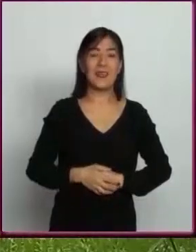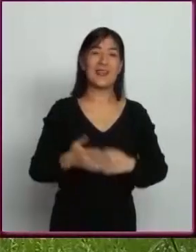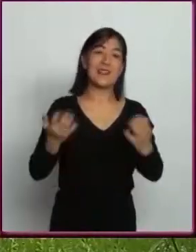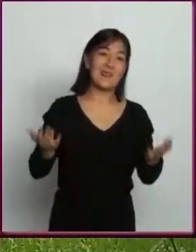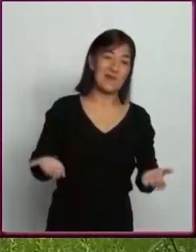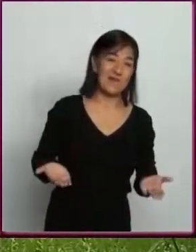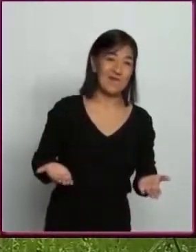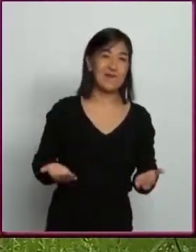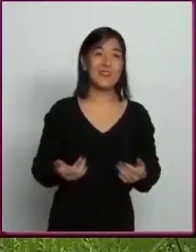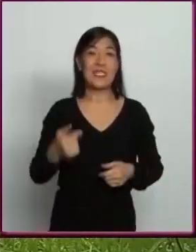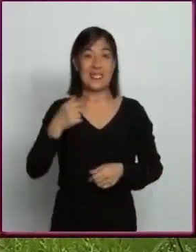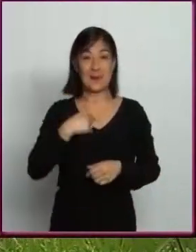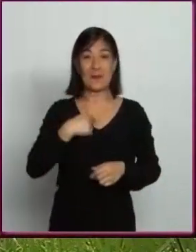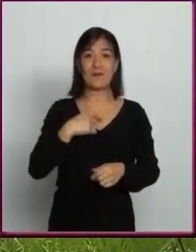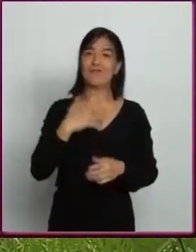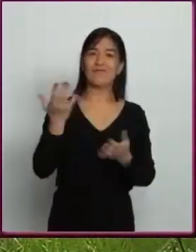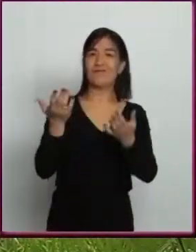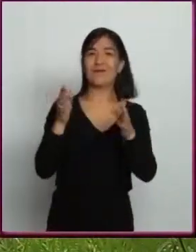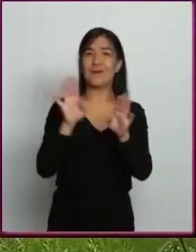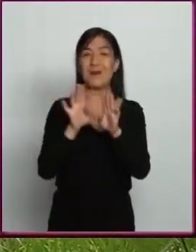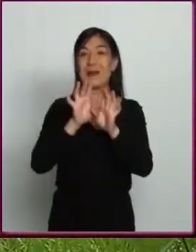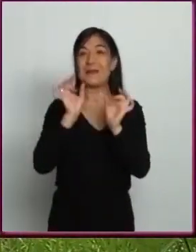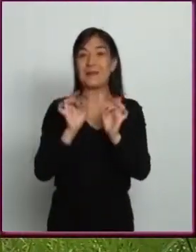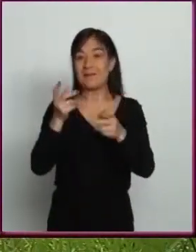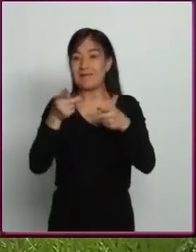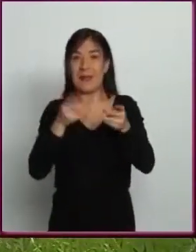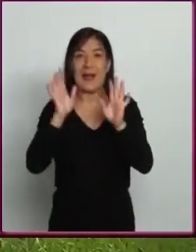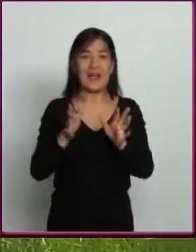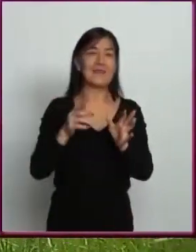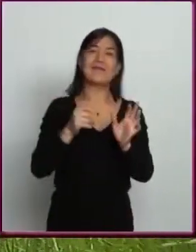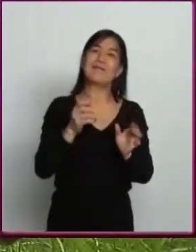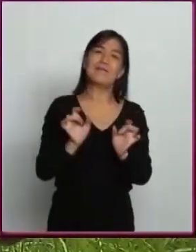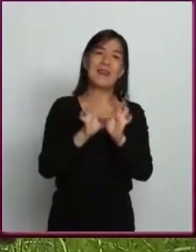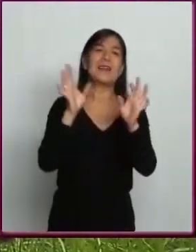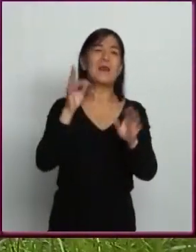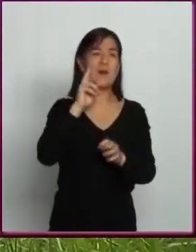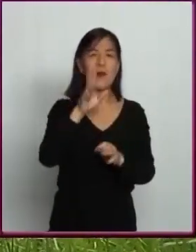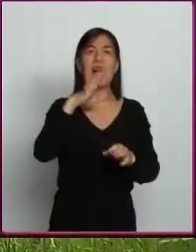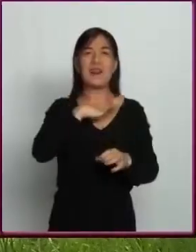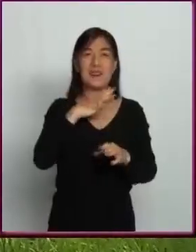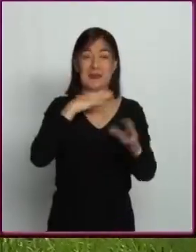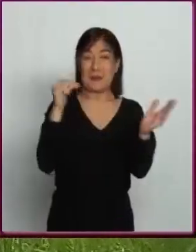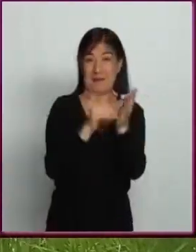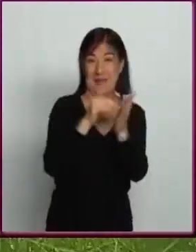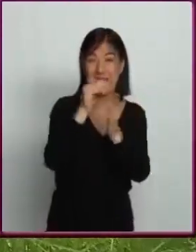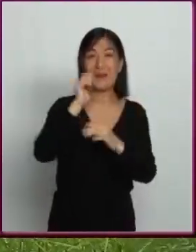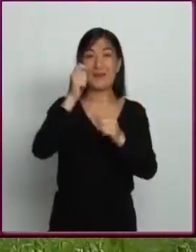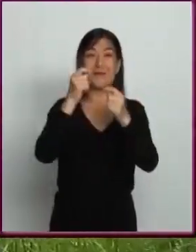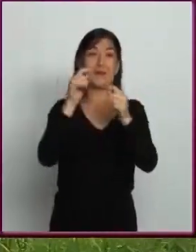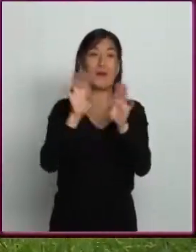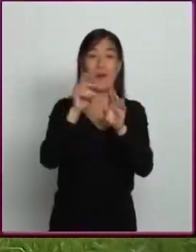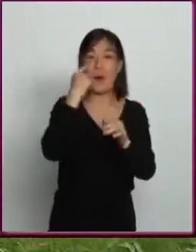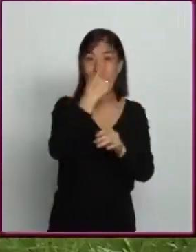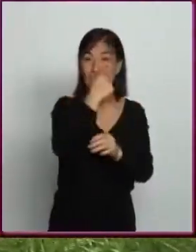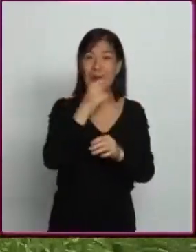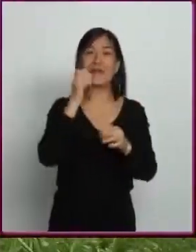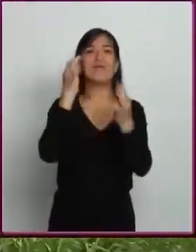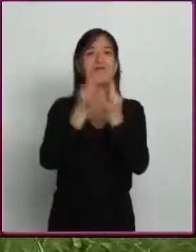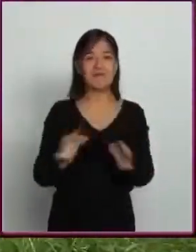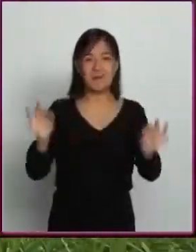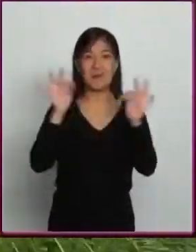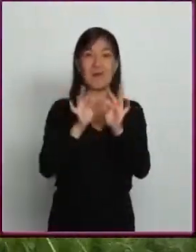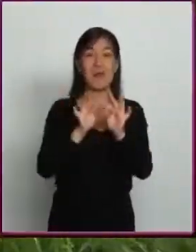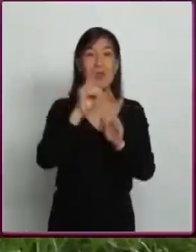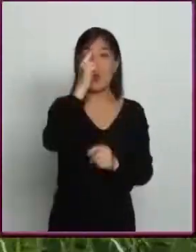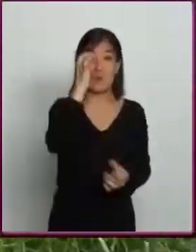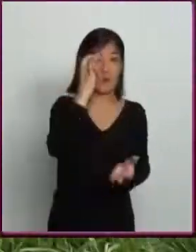Pues no venía preparada, pero tener miles de ojos es muy importante, pero no puede